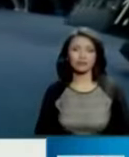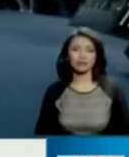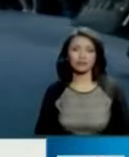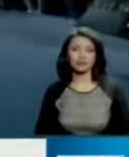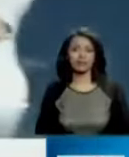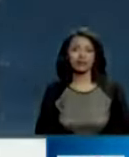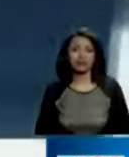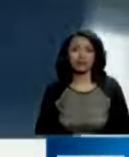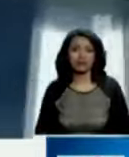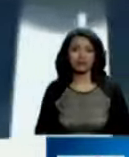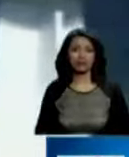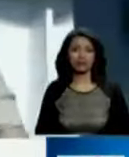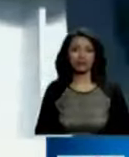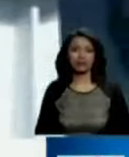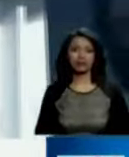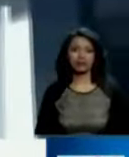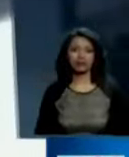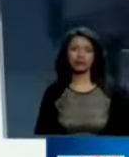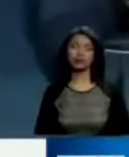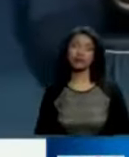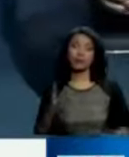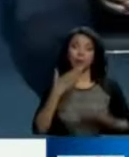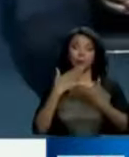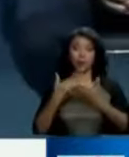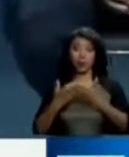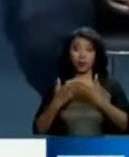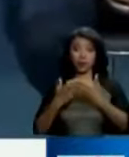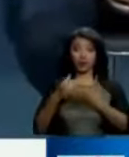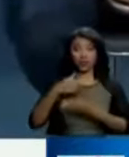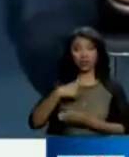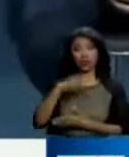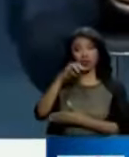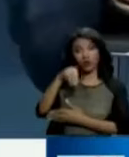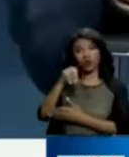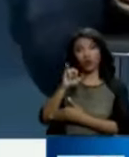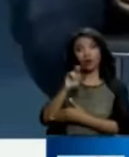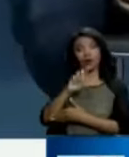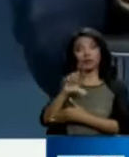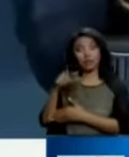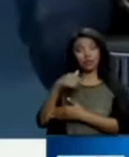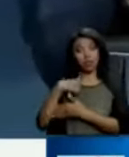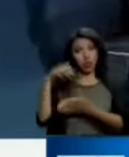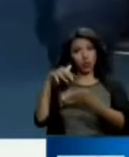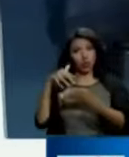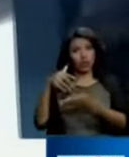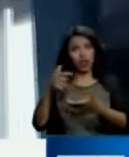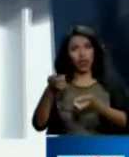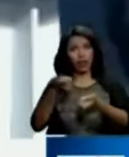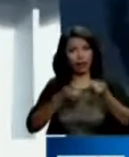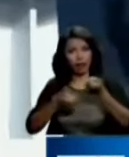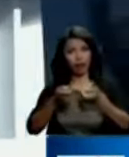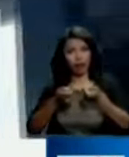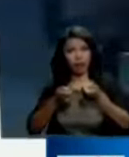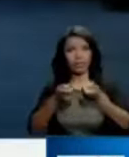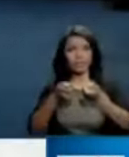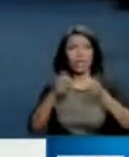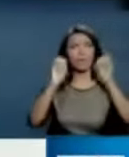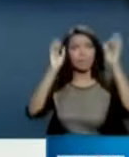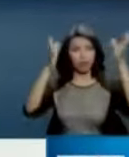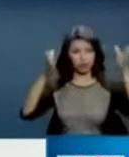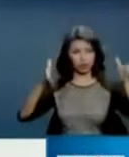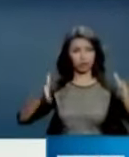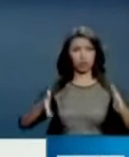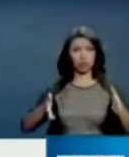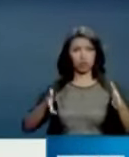ha ocurrido, y naturalmente, desde allí, Martinelli manda mensajes, sigue haciendo políticas, el Tribunal Electoral, que es